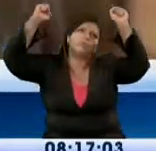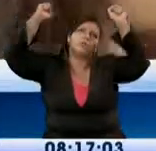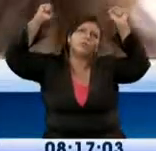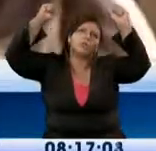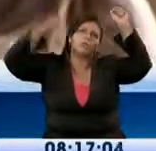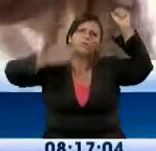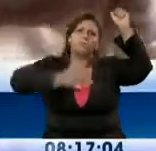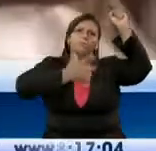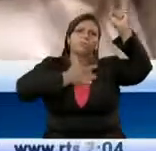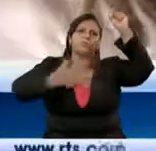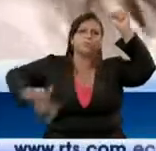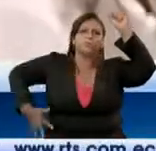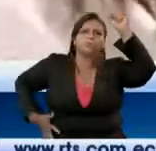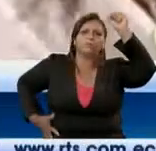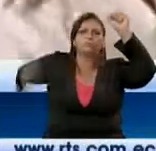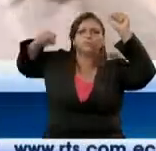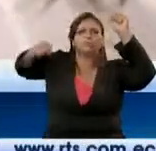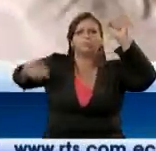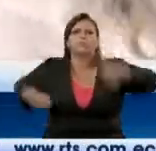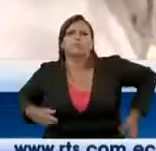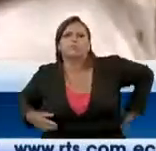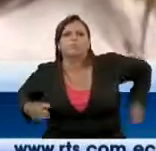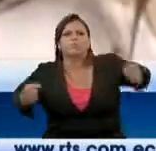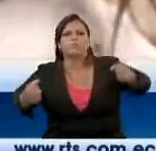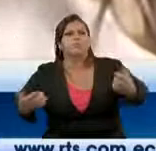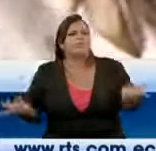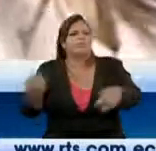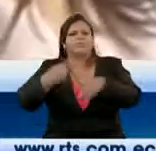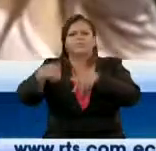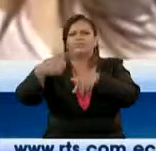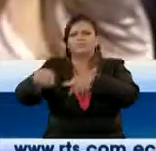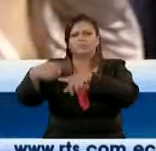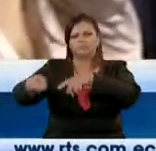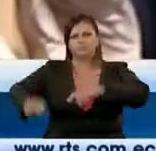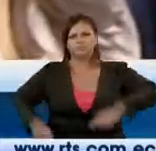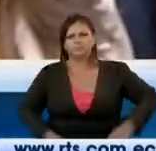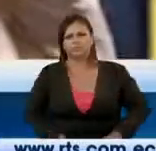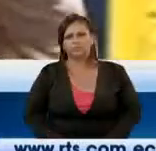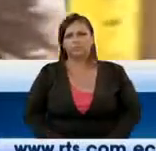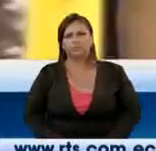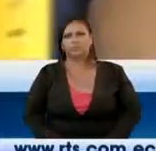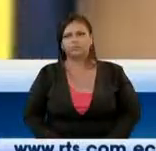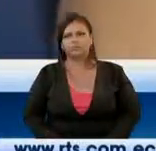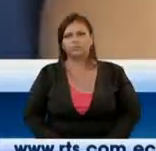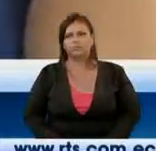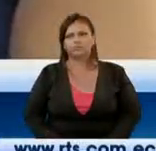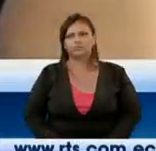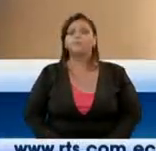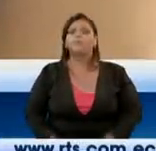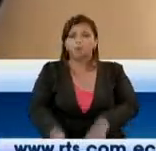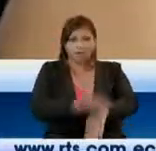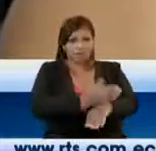Señora, buenos días. ¿Usted ha visto algo, cómo operan las bandas acá? Claro, sí he visto. En este mismo